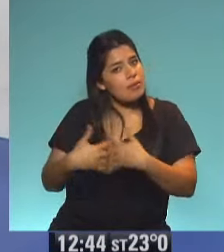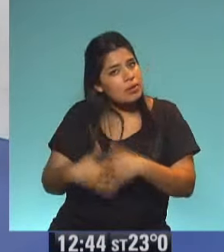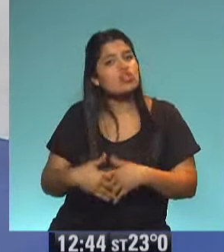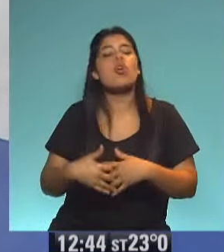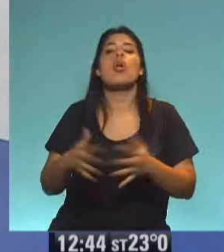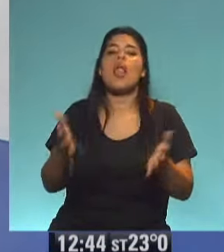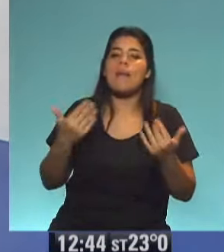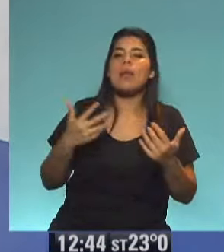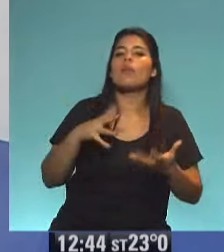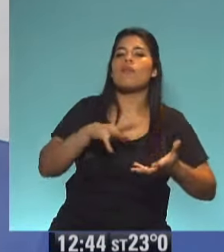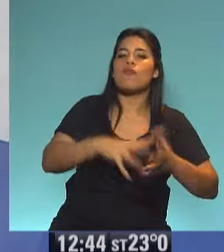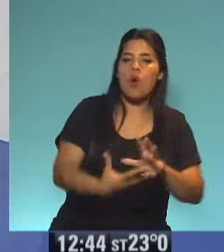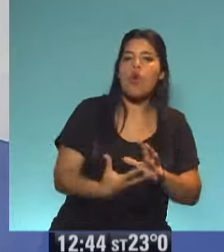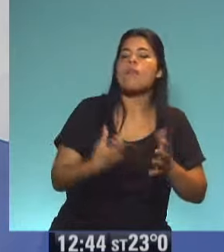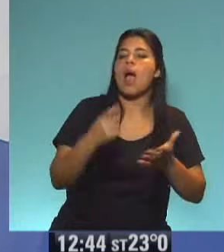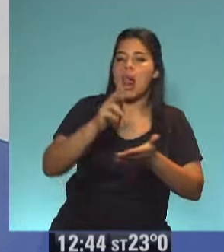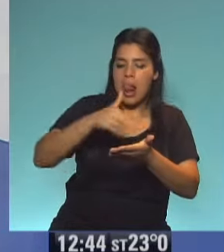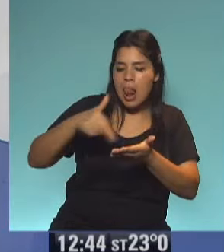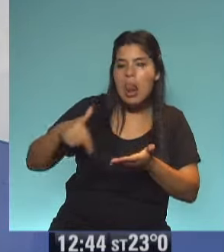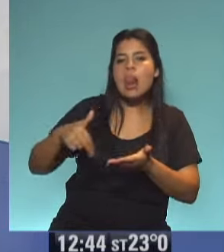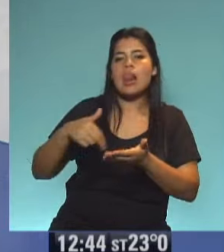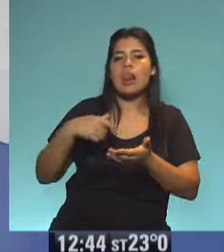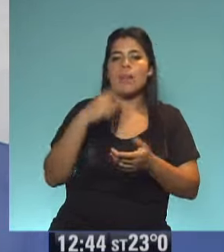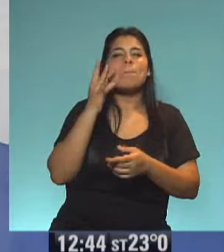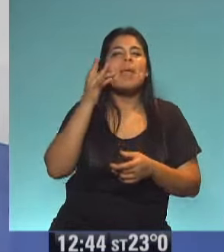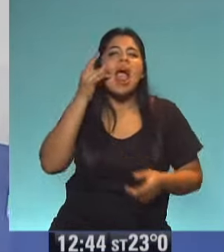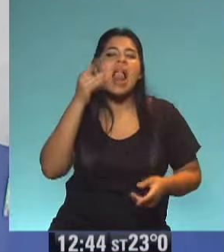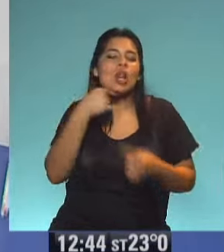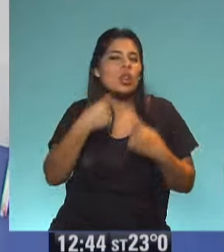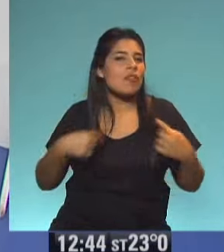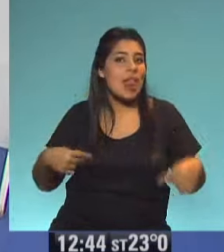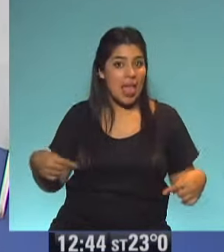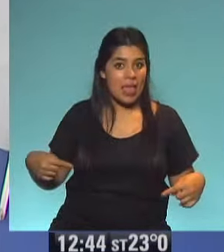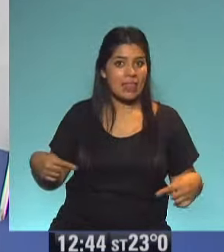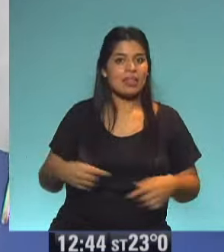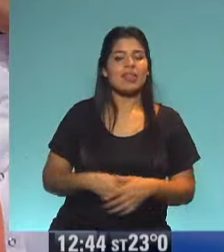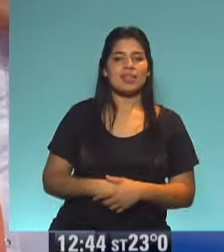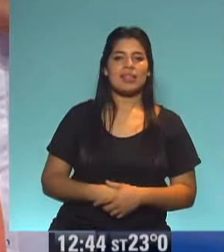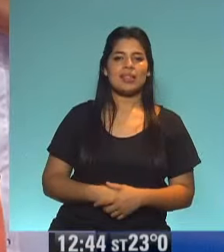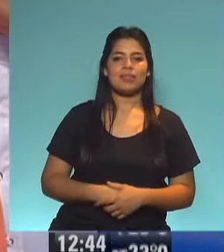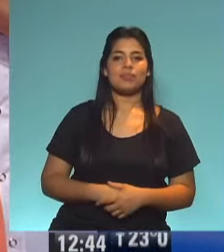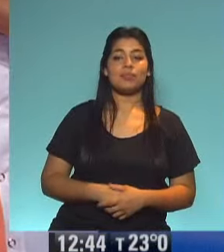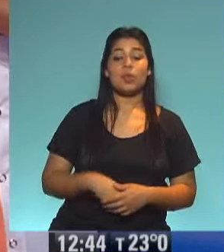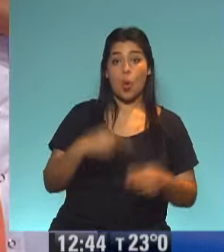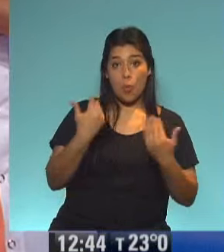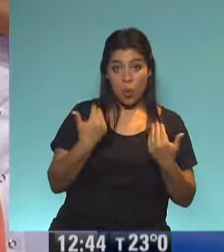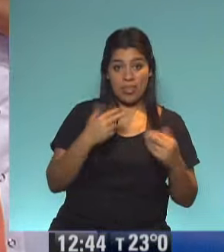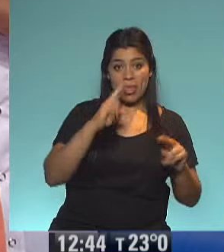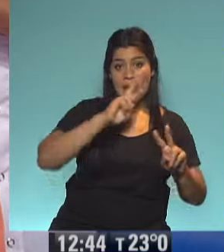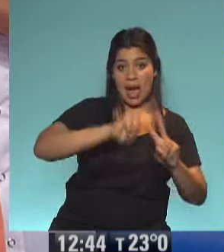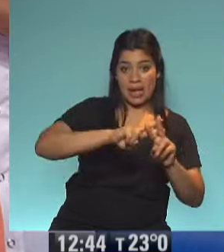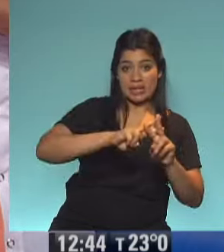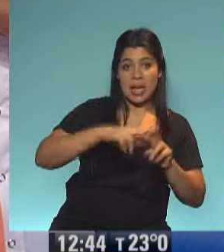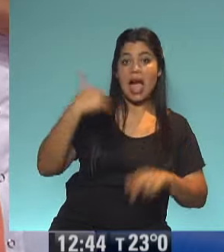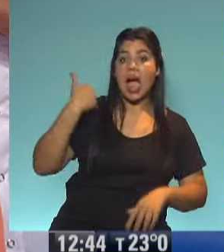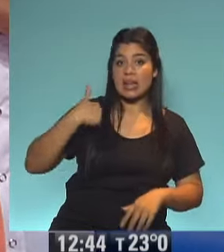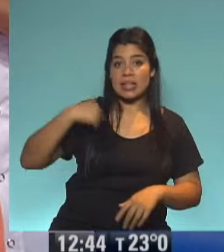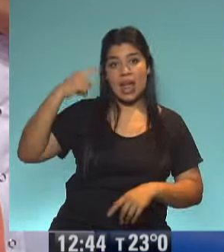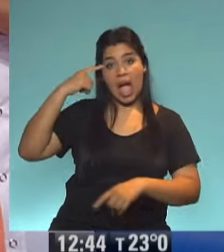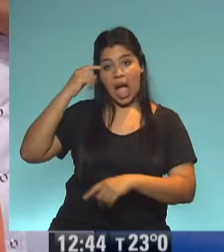piel, ¿no? Con esta paleta de colores piel diversos. Pueden hacer algo totalmente distinto. Nos lo mandan al hashtag, ¿no? Argentina,